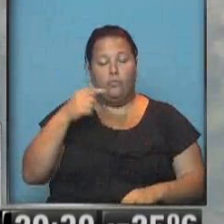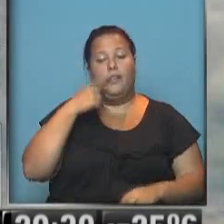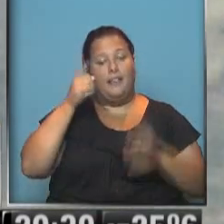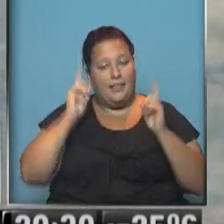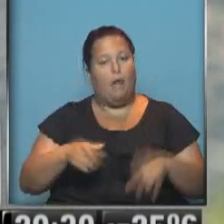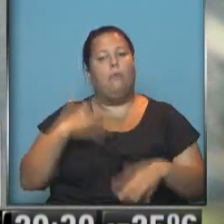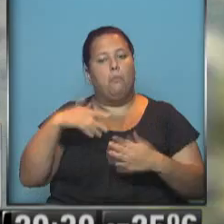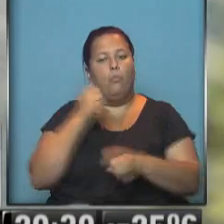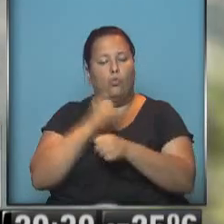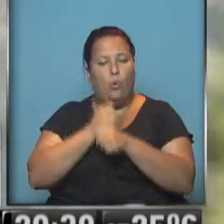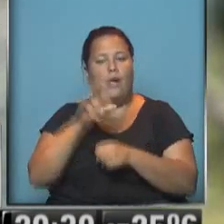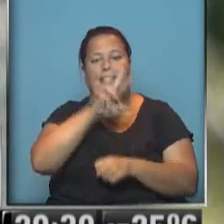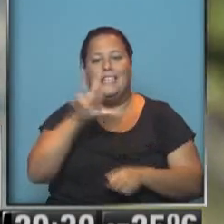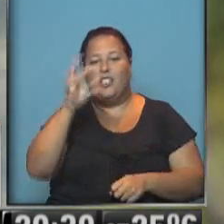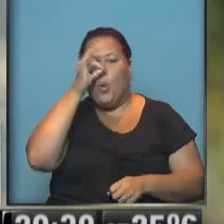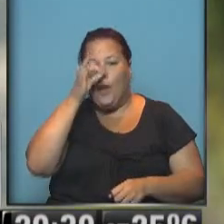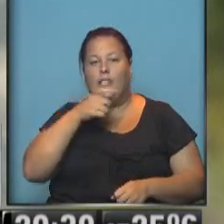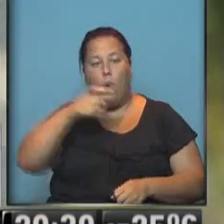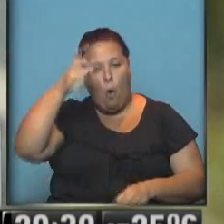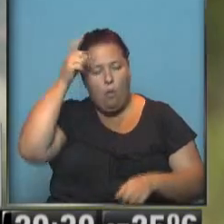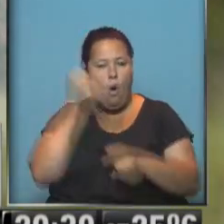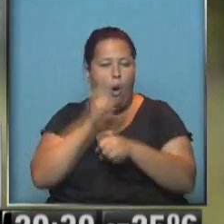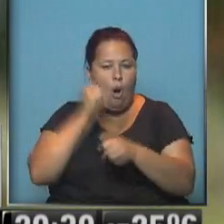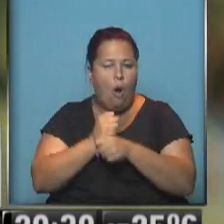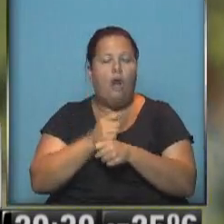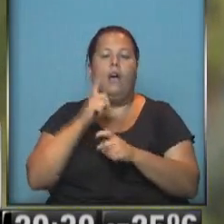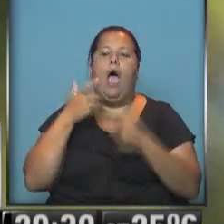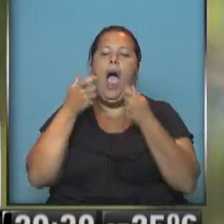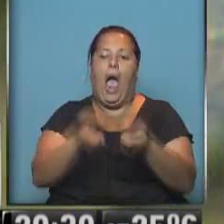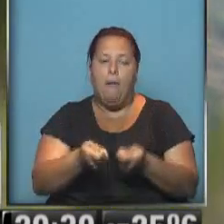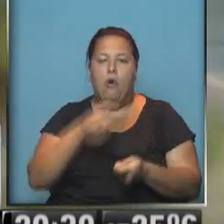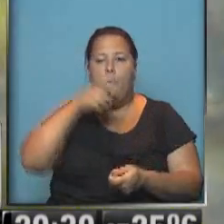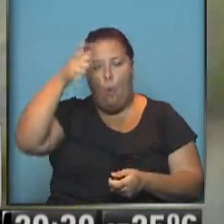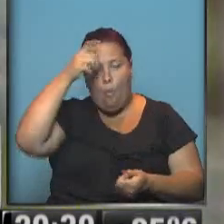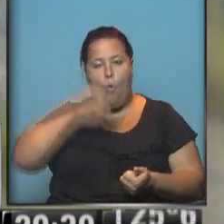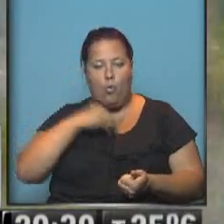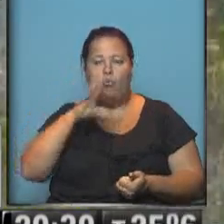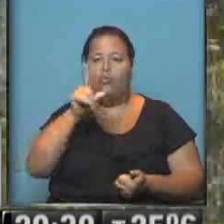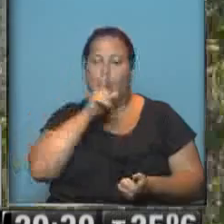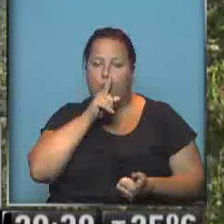que cuentan con el apoyo de los bomberos voluntarios de Chubut y de efectivos que se sumaron de las